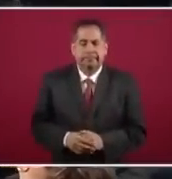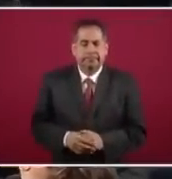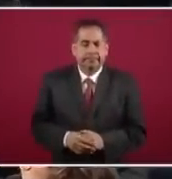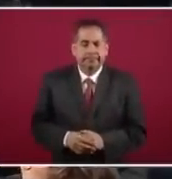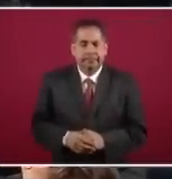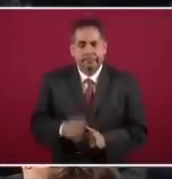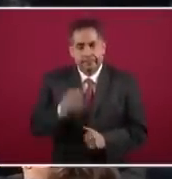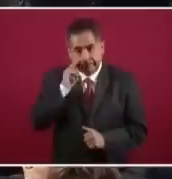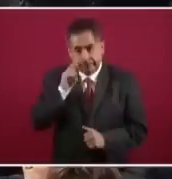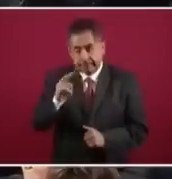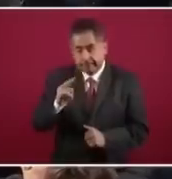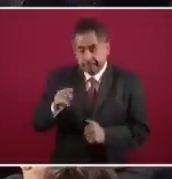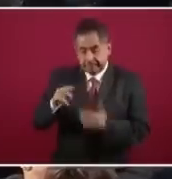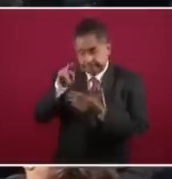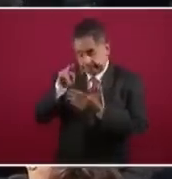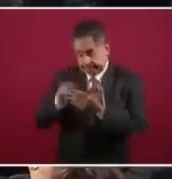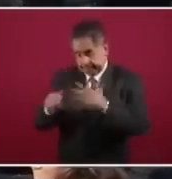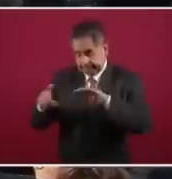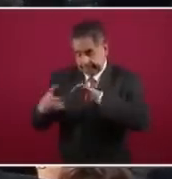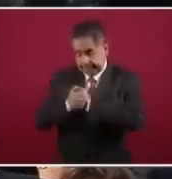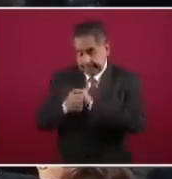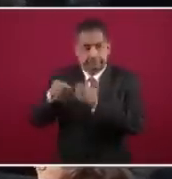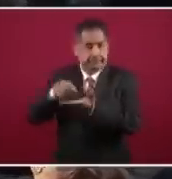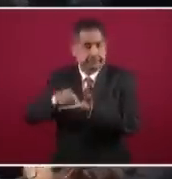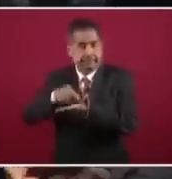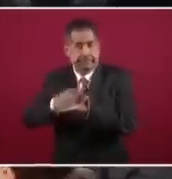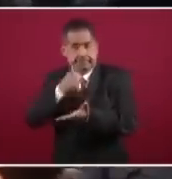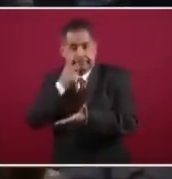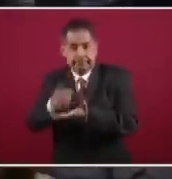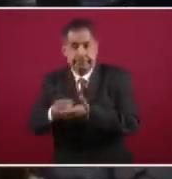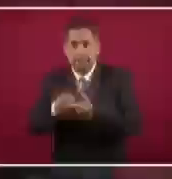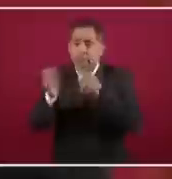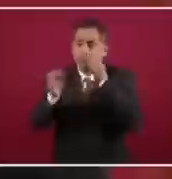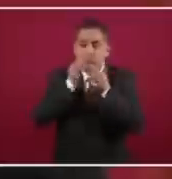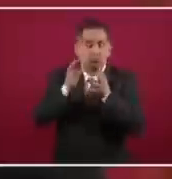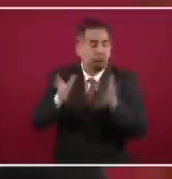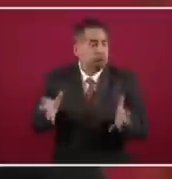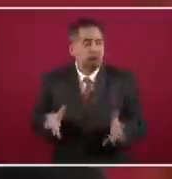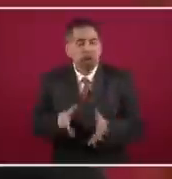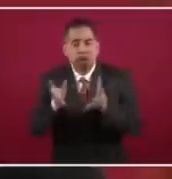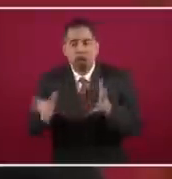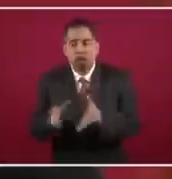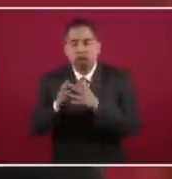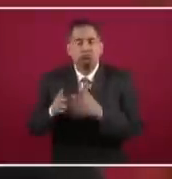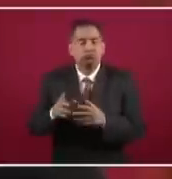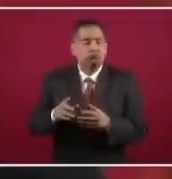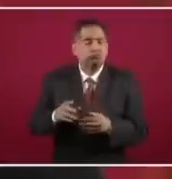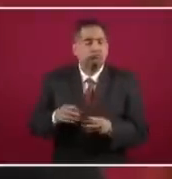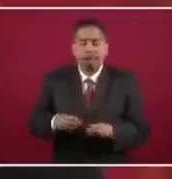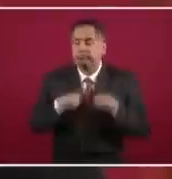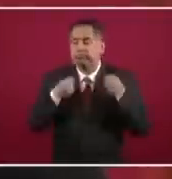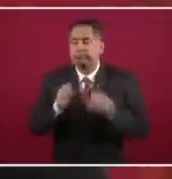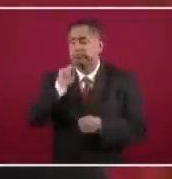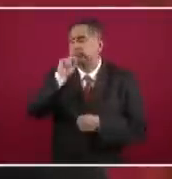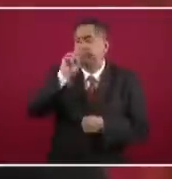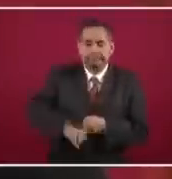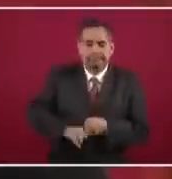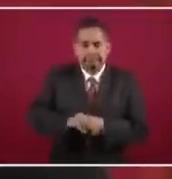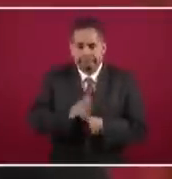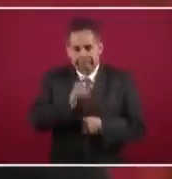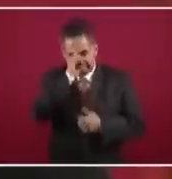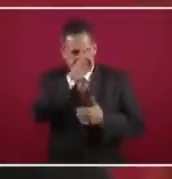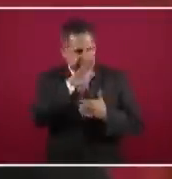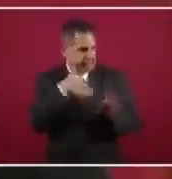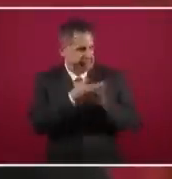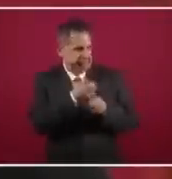si ves el acuerdo habla de promover una vida libre de violencia en todos los espacios